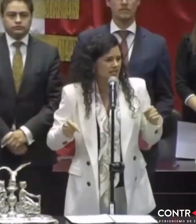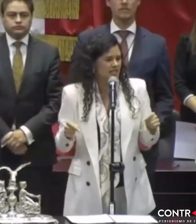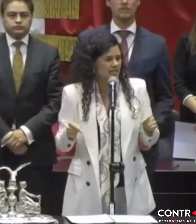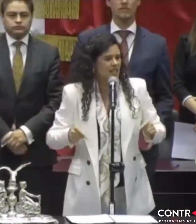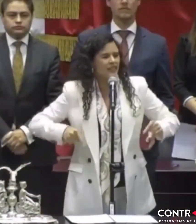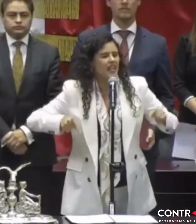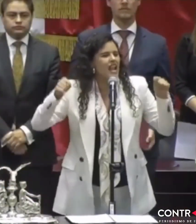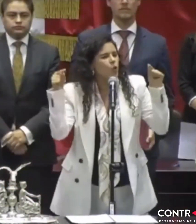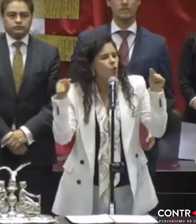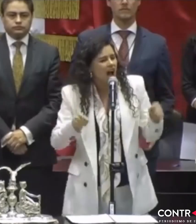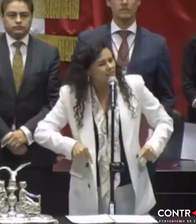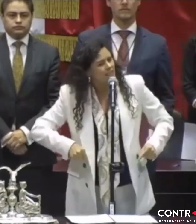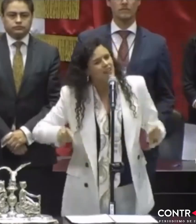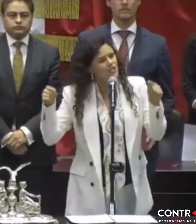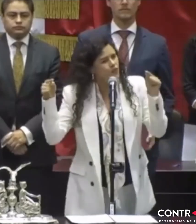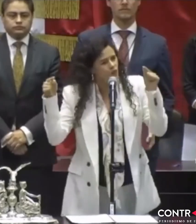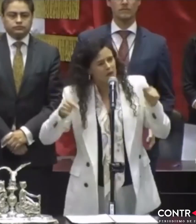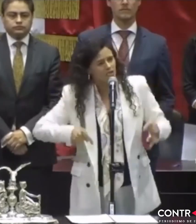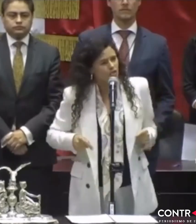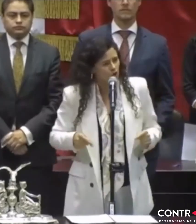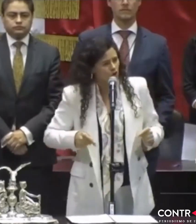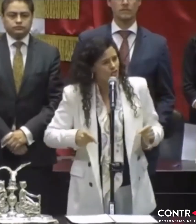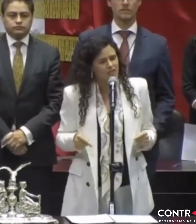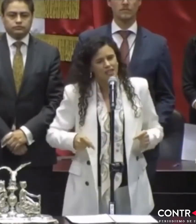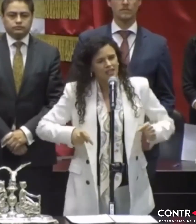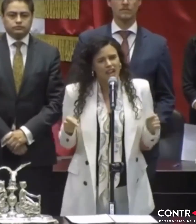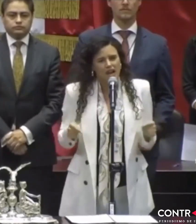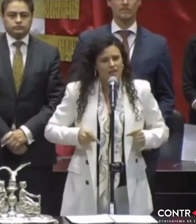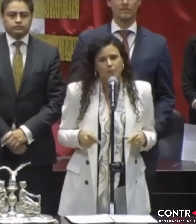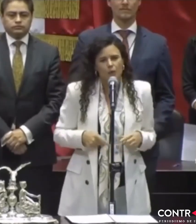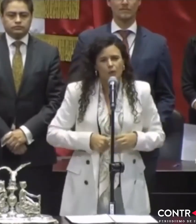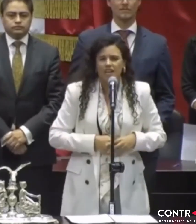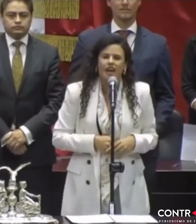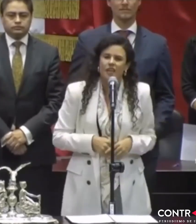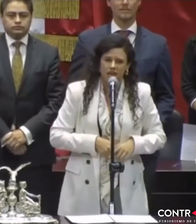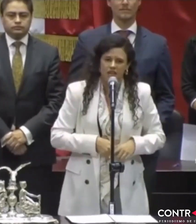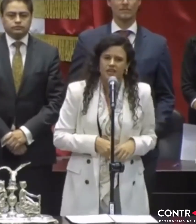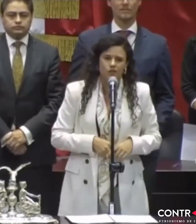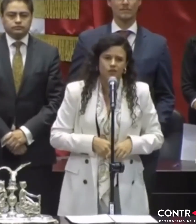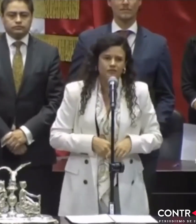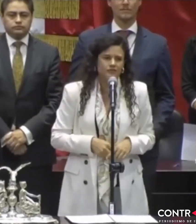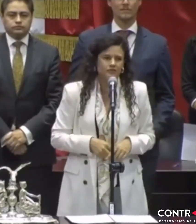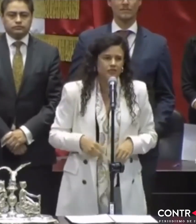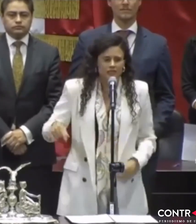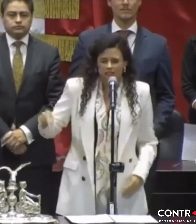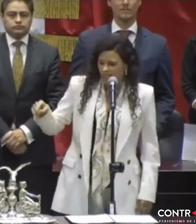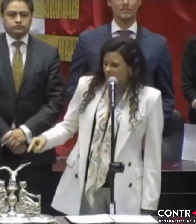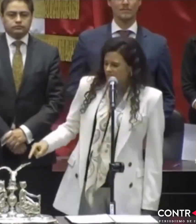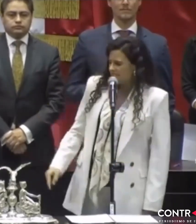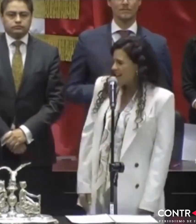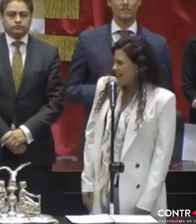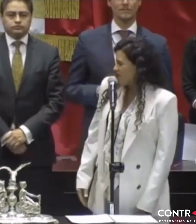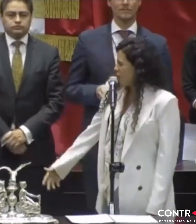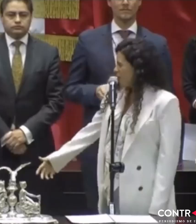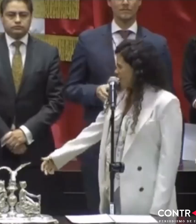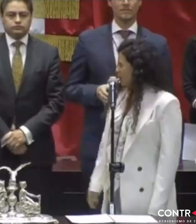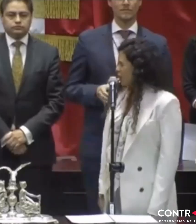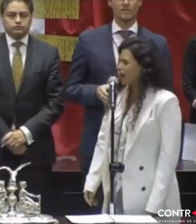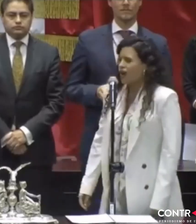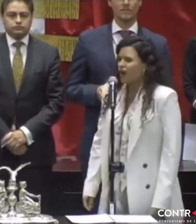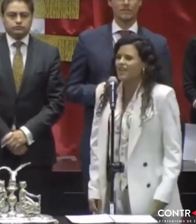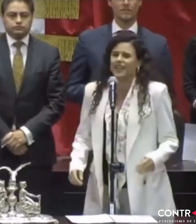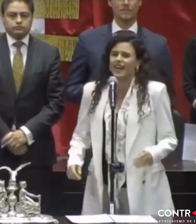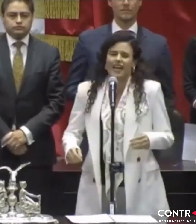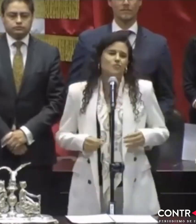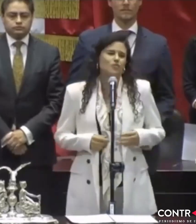Las bases de la cuarta transformación de la vida pública de México. En este